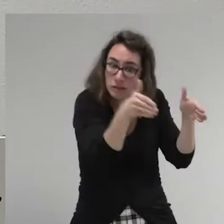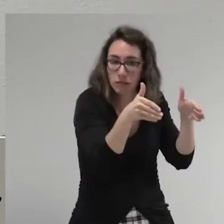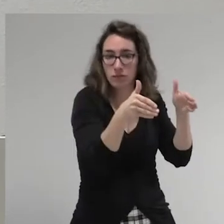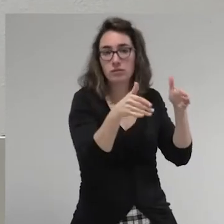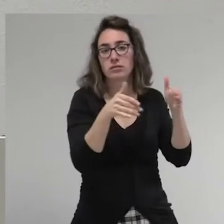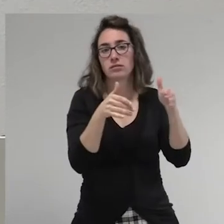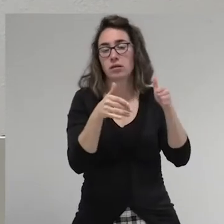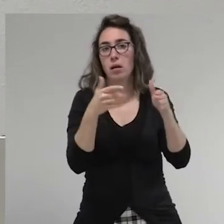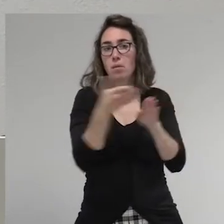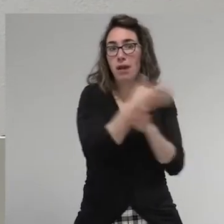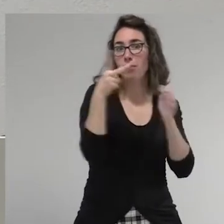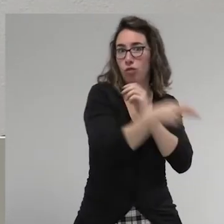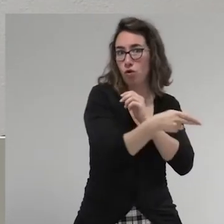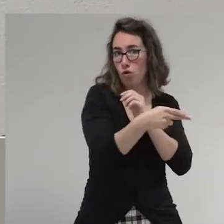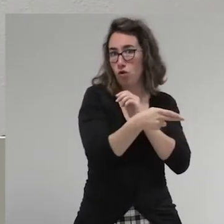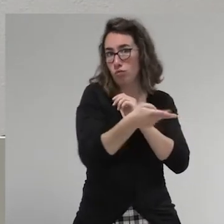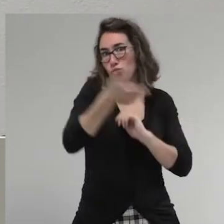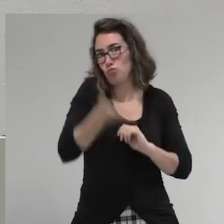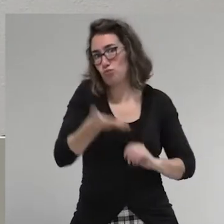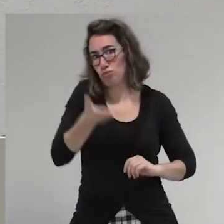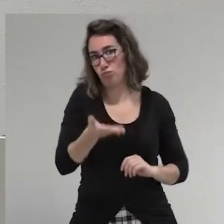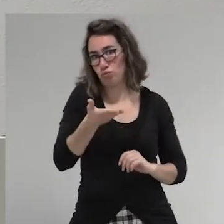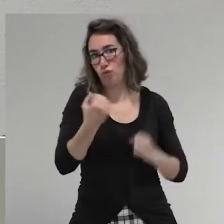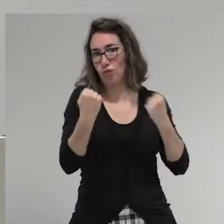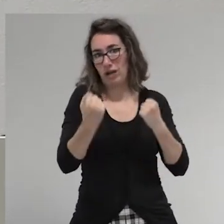prevención es mucho mayor cuando hablamos de terrorismo.